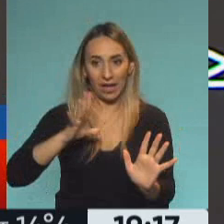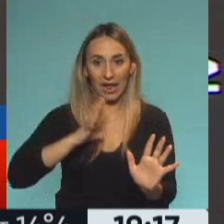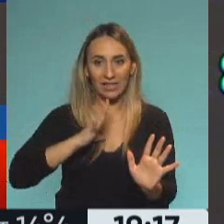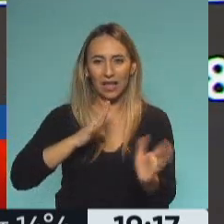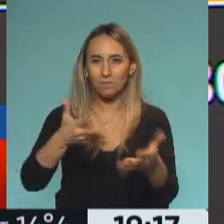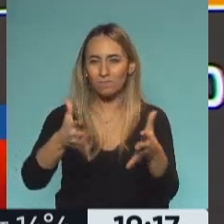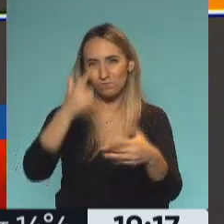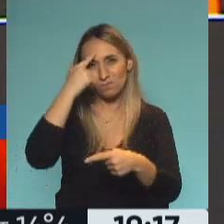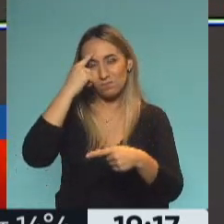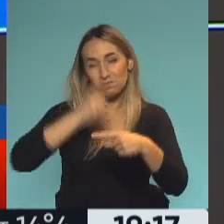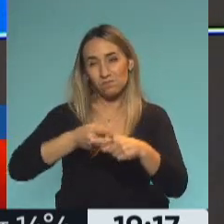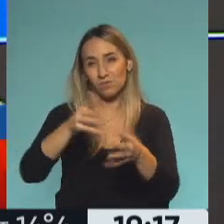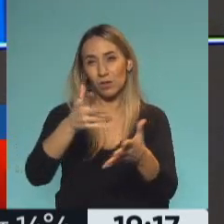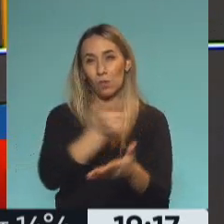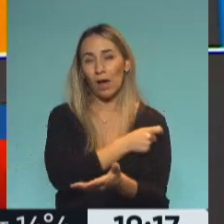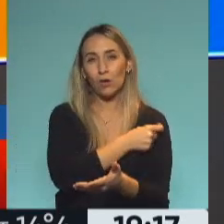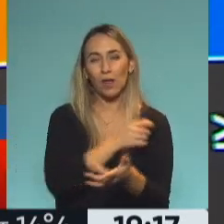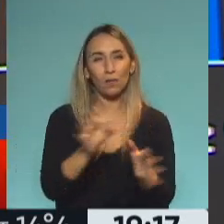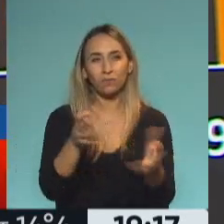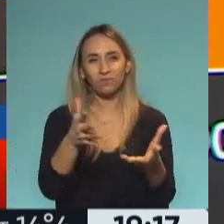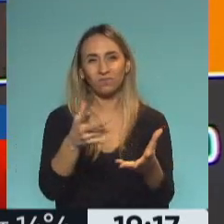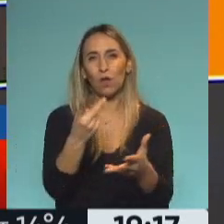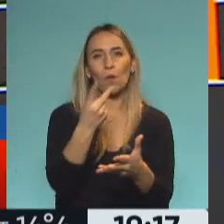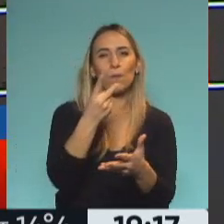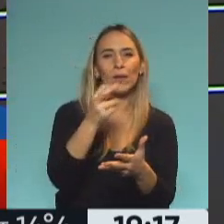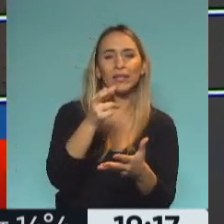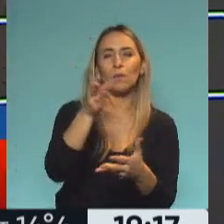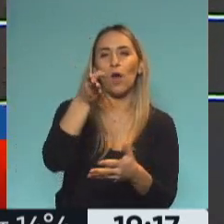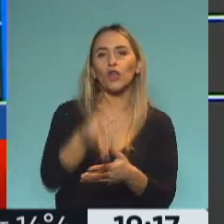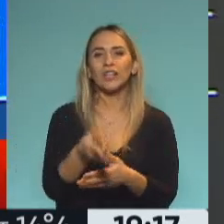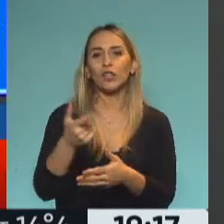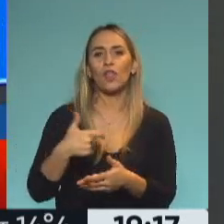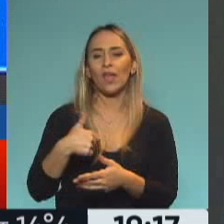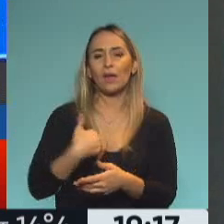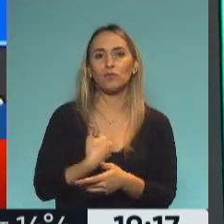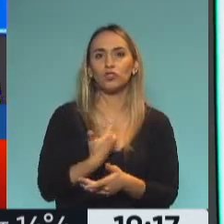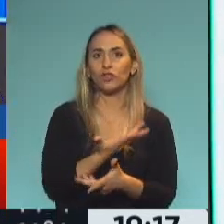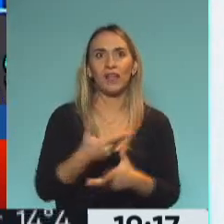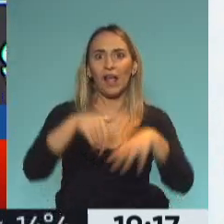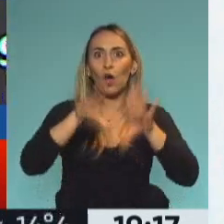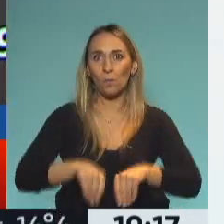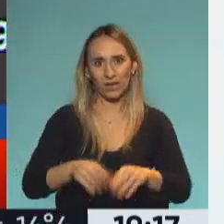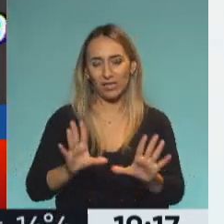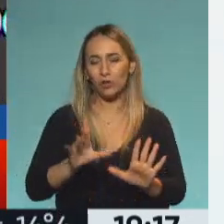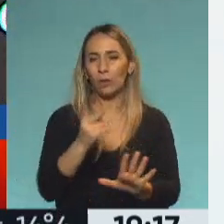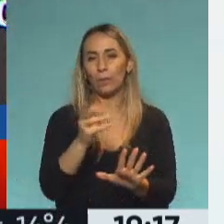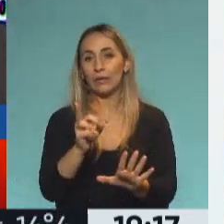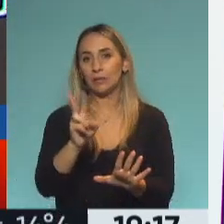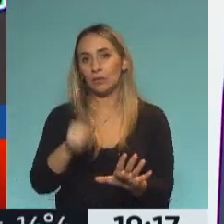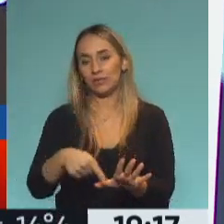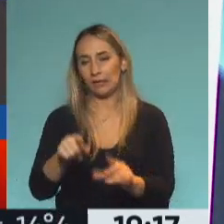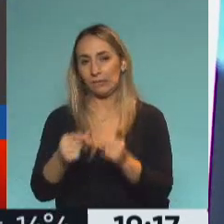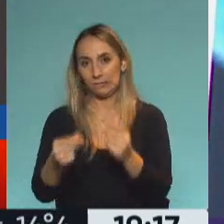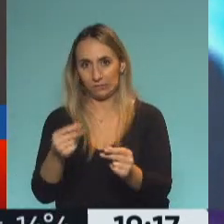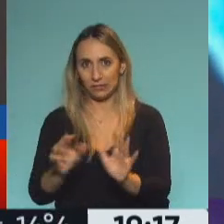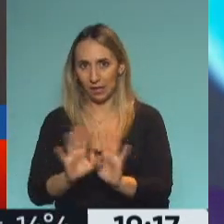cálculo vacunados, debemos andar por el 20 y pico % de la población, recién. Así es. Fíjese, mayores de